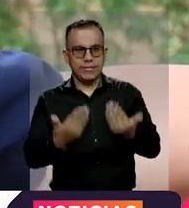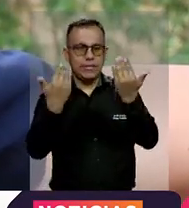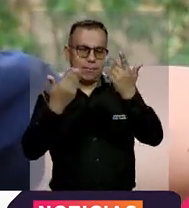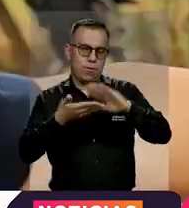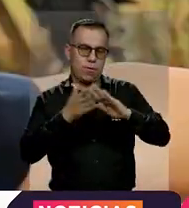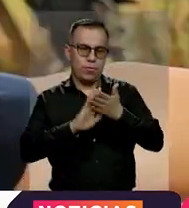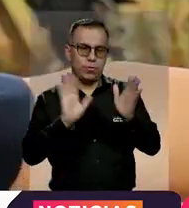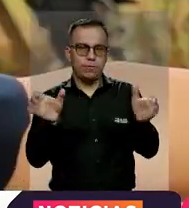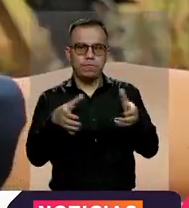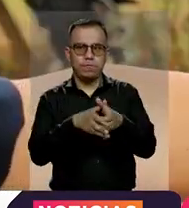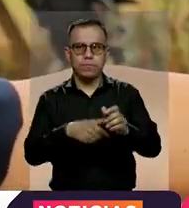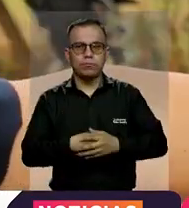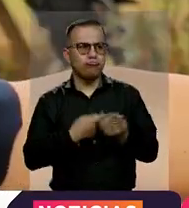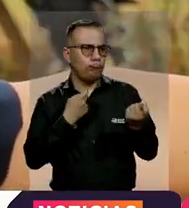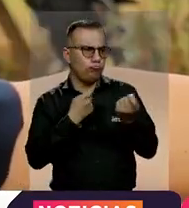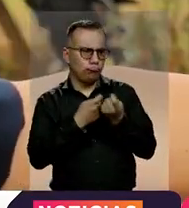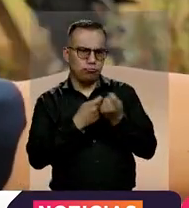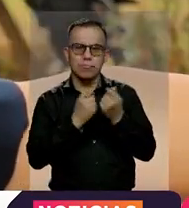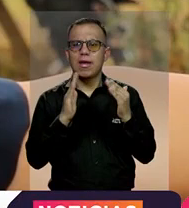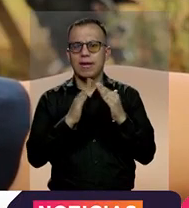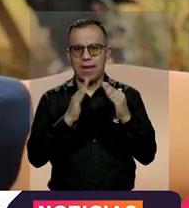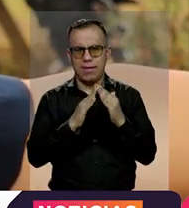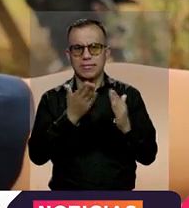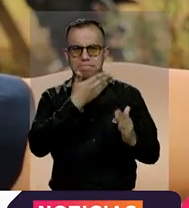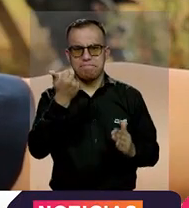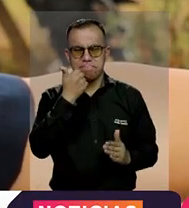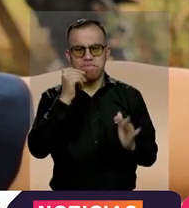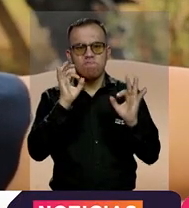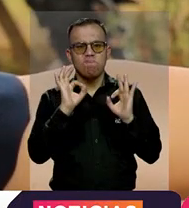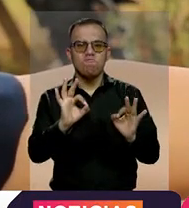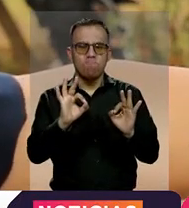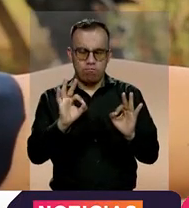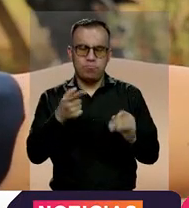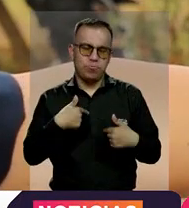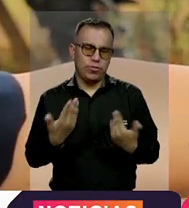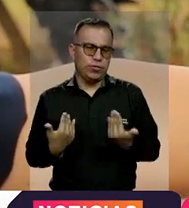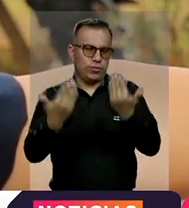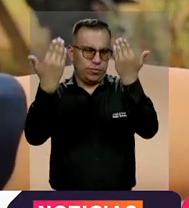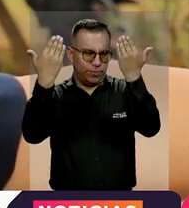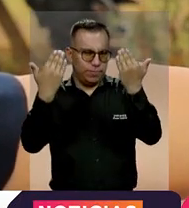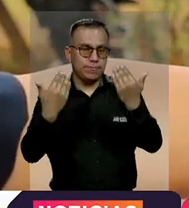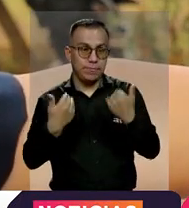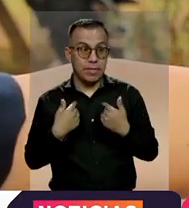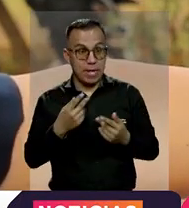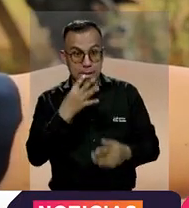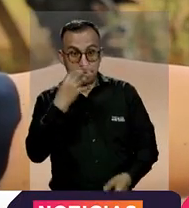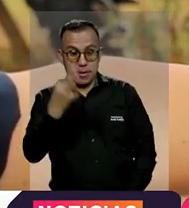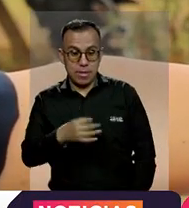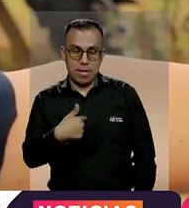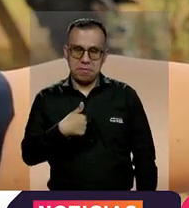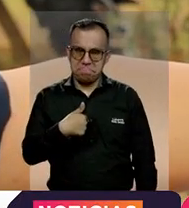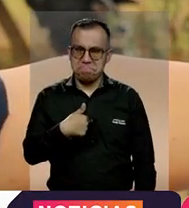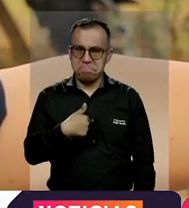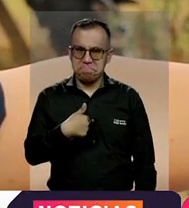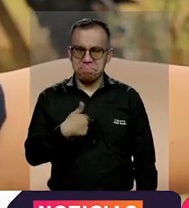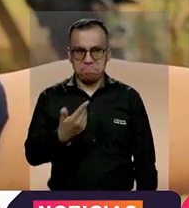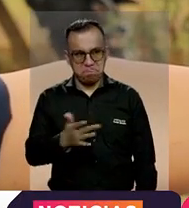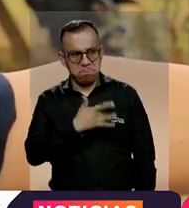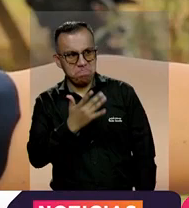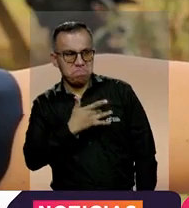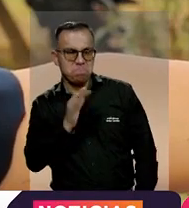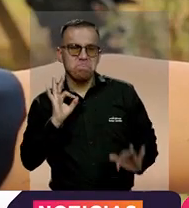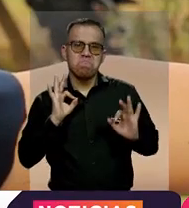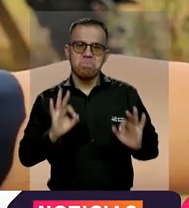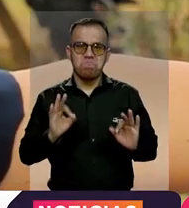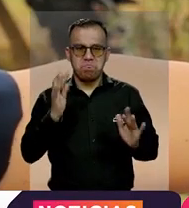la comunidad se acerca a la casa y lo necesitamos mucho nosotros y le damos a antes de